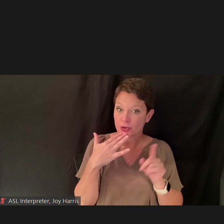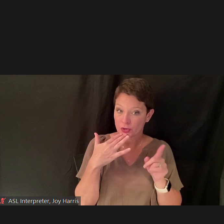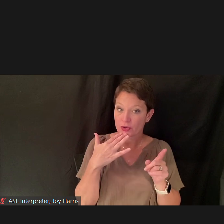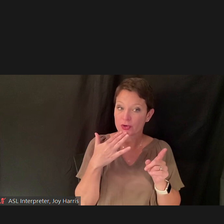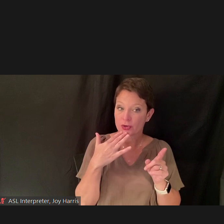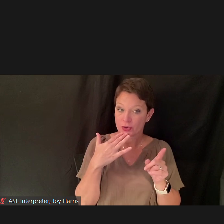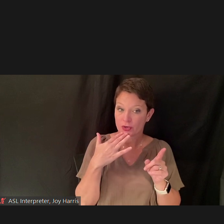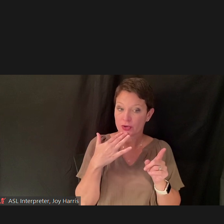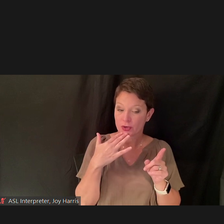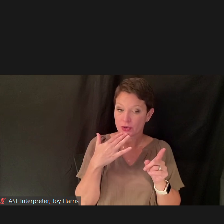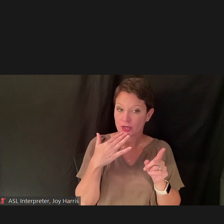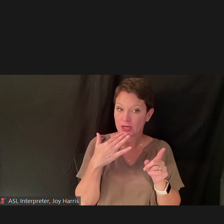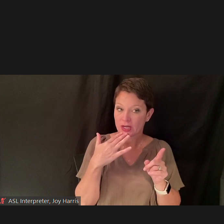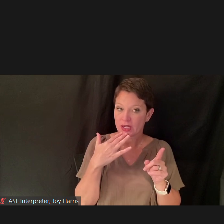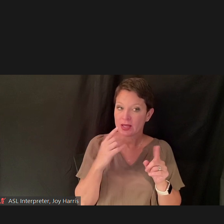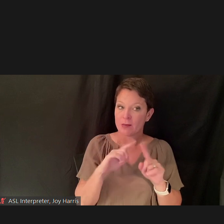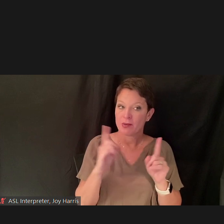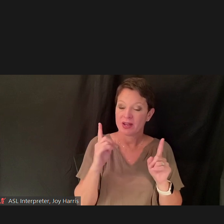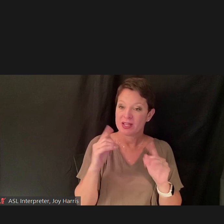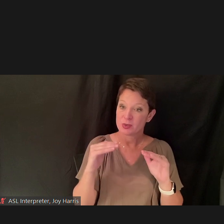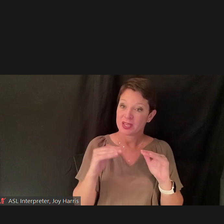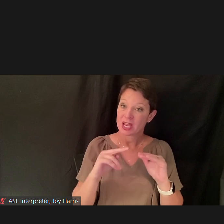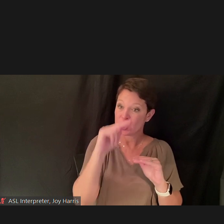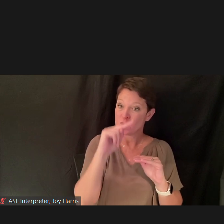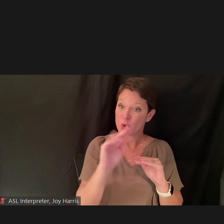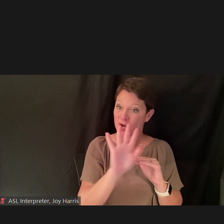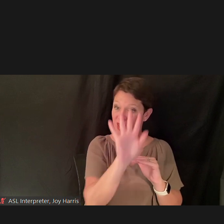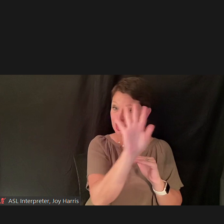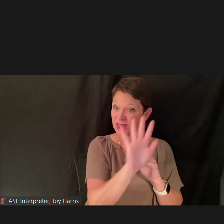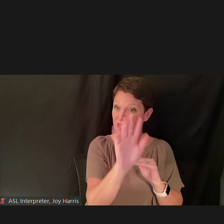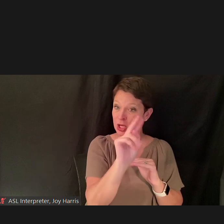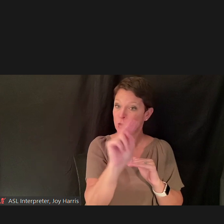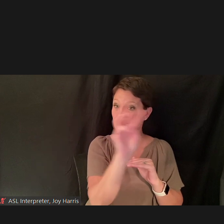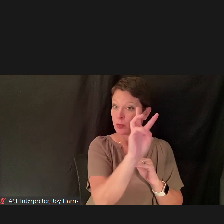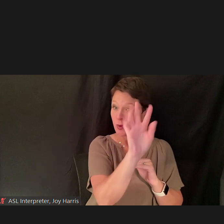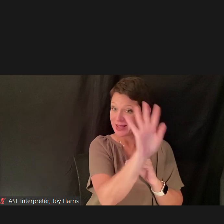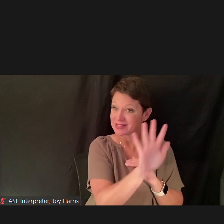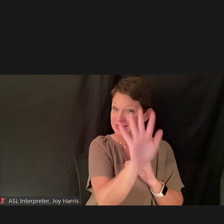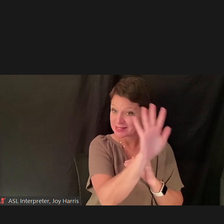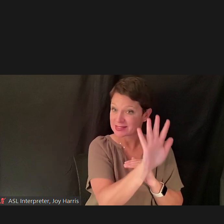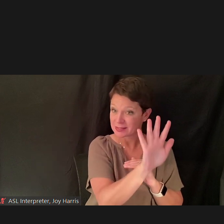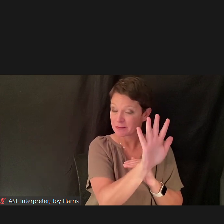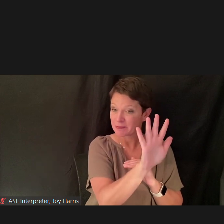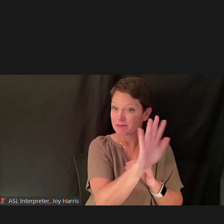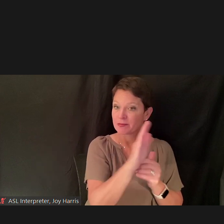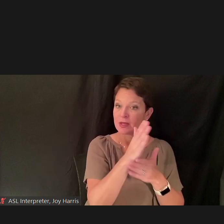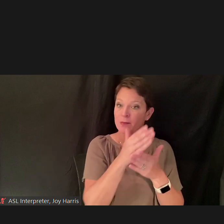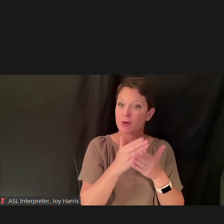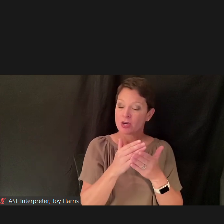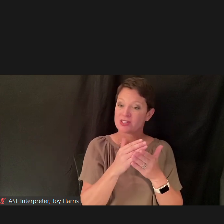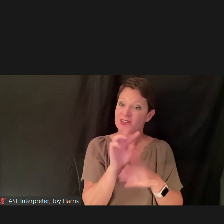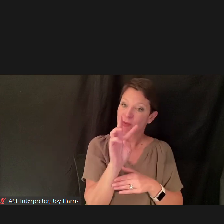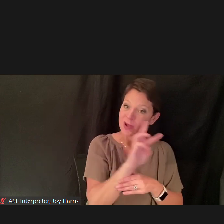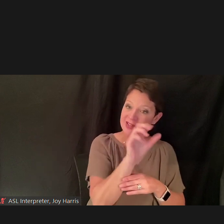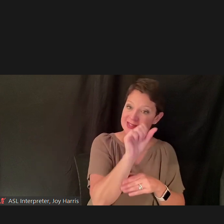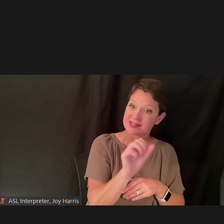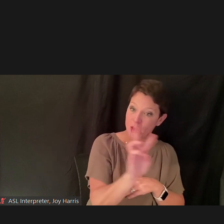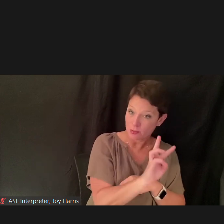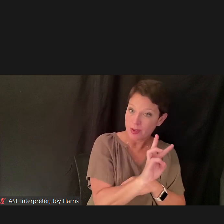partes amarillo claro del mapa, que se acerca al norte y al